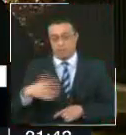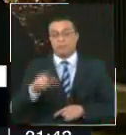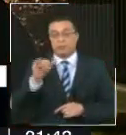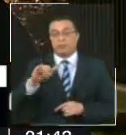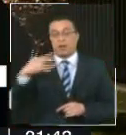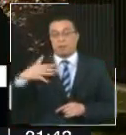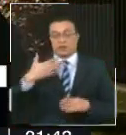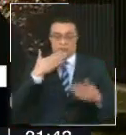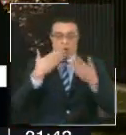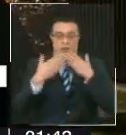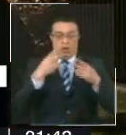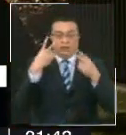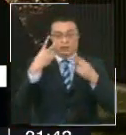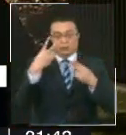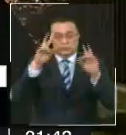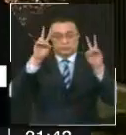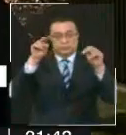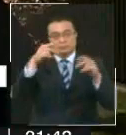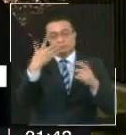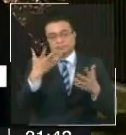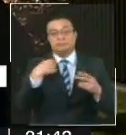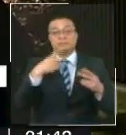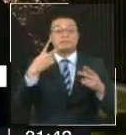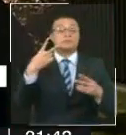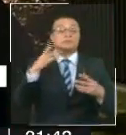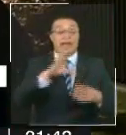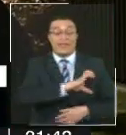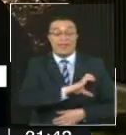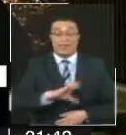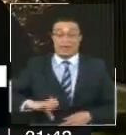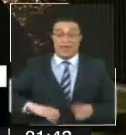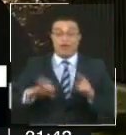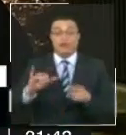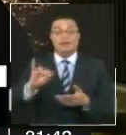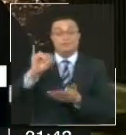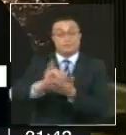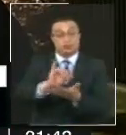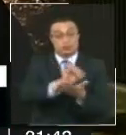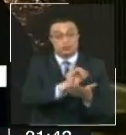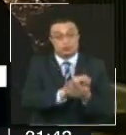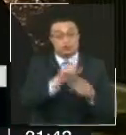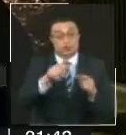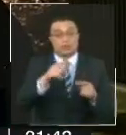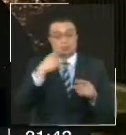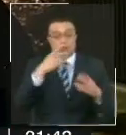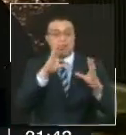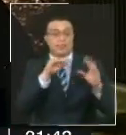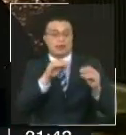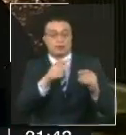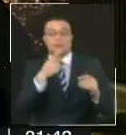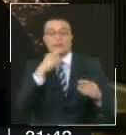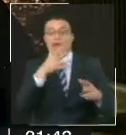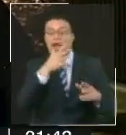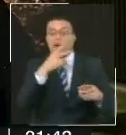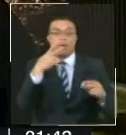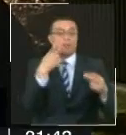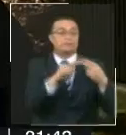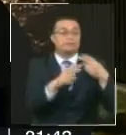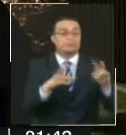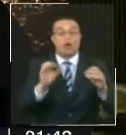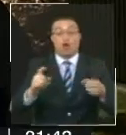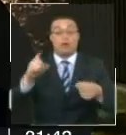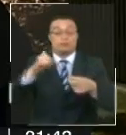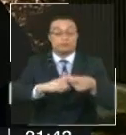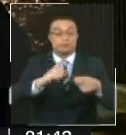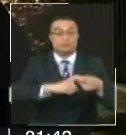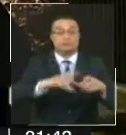abordar la primero por dos razones la verdad es que en la vida de los estados y en la vida de las instituciones las discusiones respecto de la pertenencia de determinados pacto está